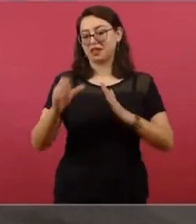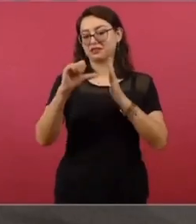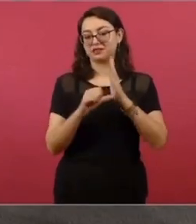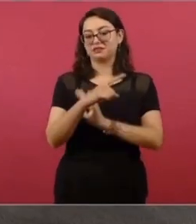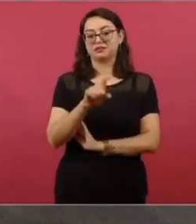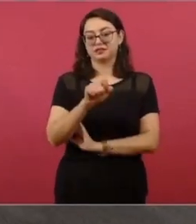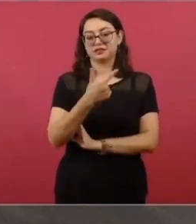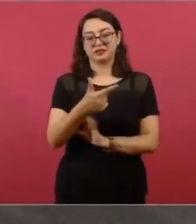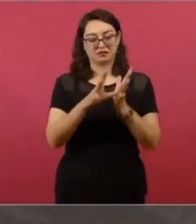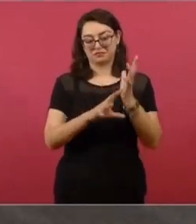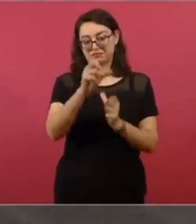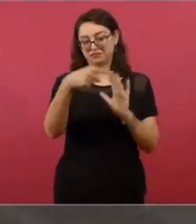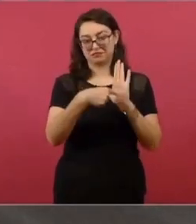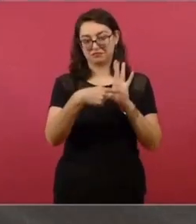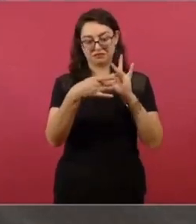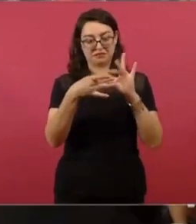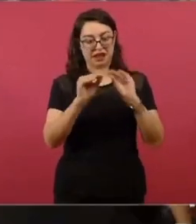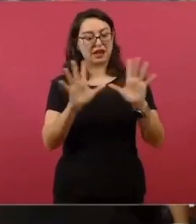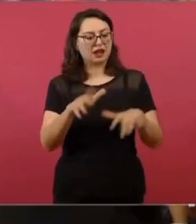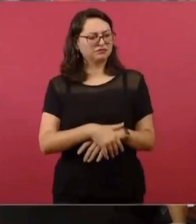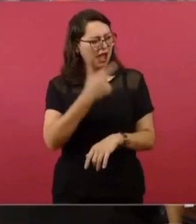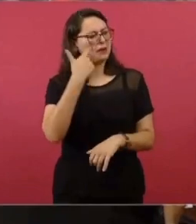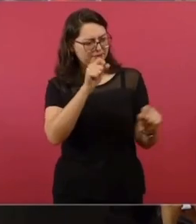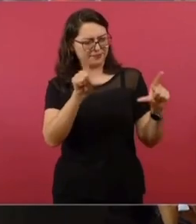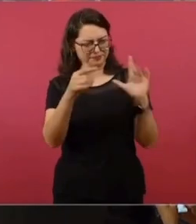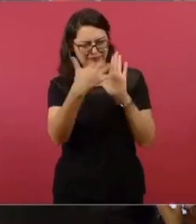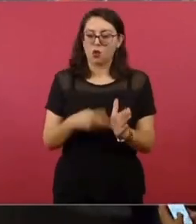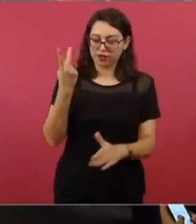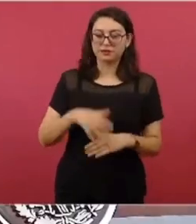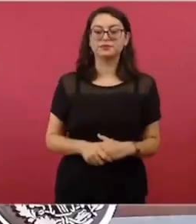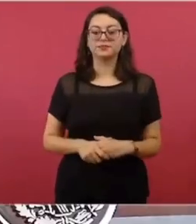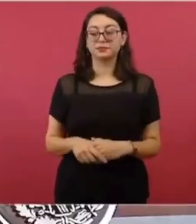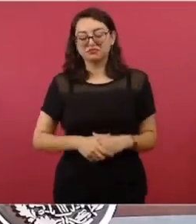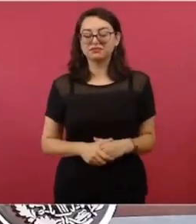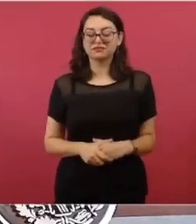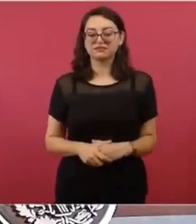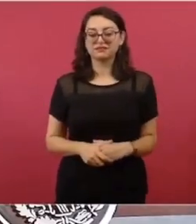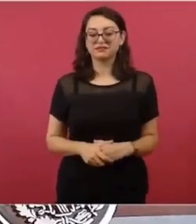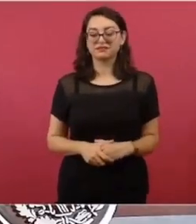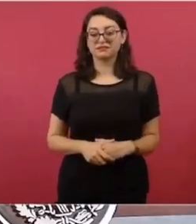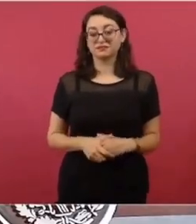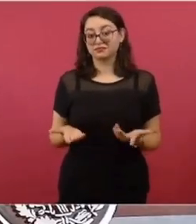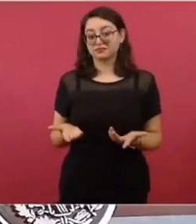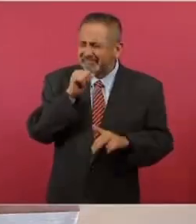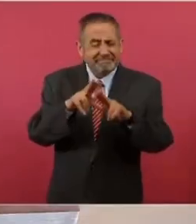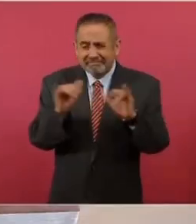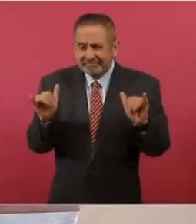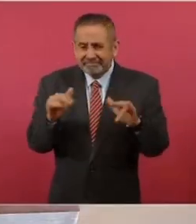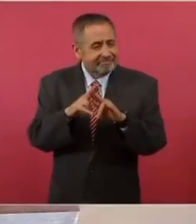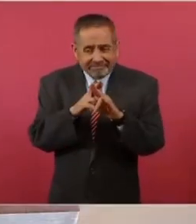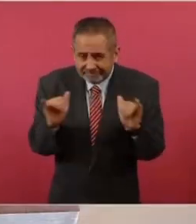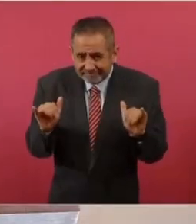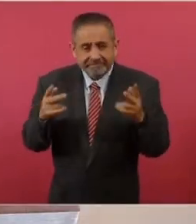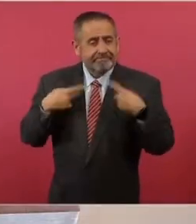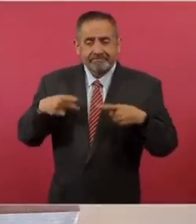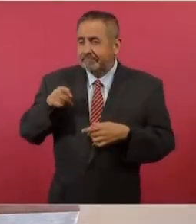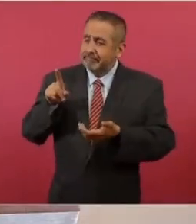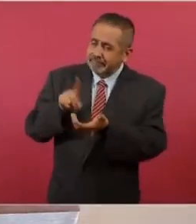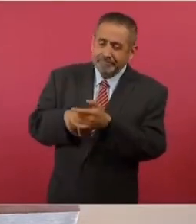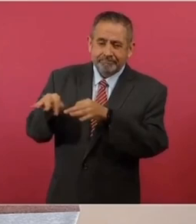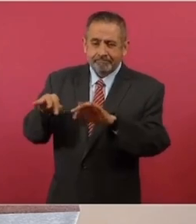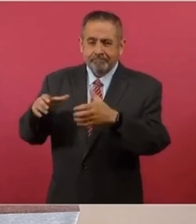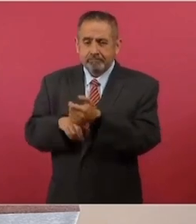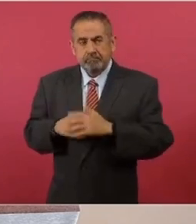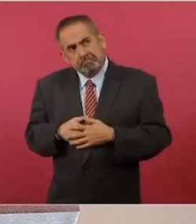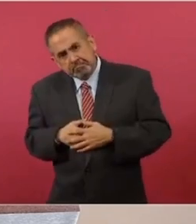artículo 127 de la Constitución. ¿Por qué no lo pones otra vez? ¡Producción! Y lo están violando los ministros de la Corte. Ningún servidor público.